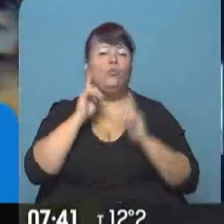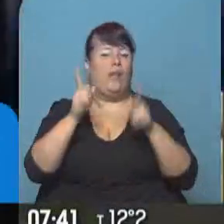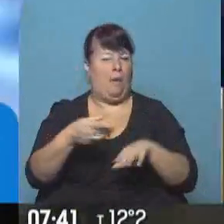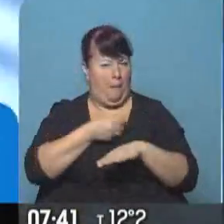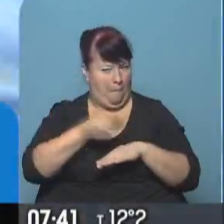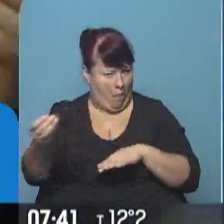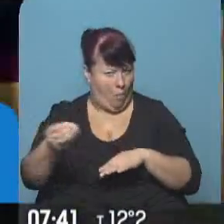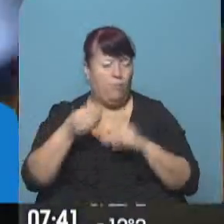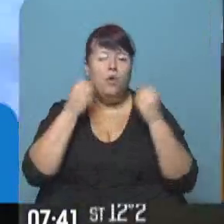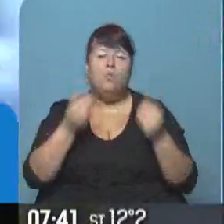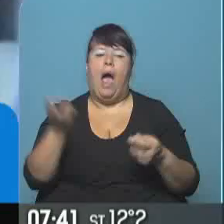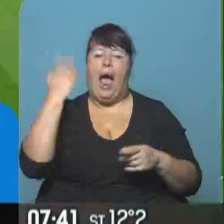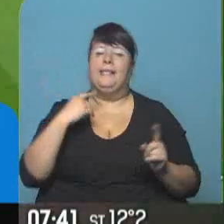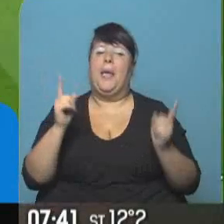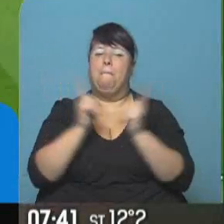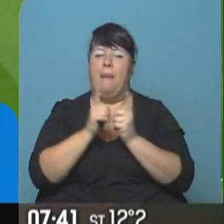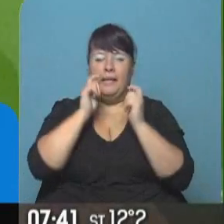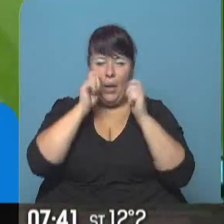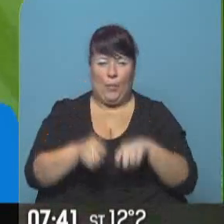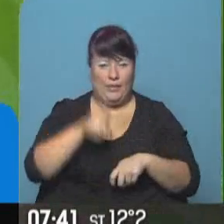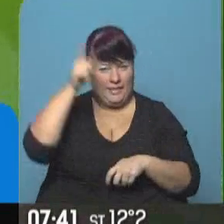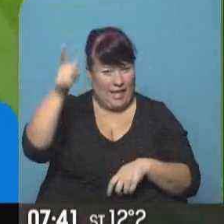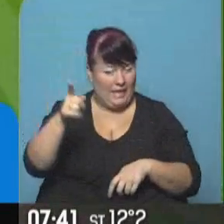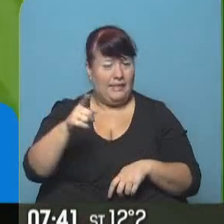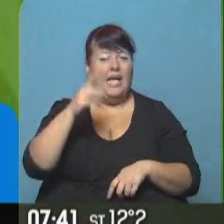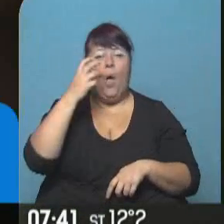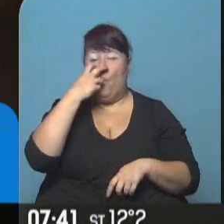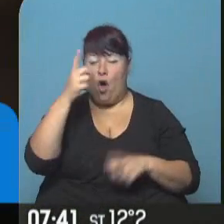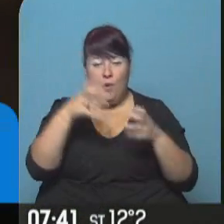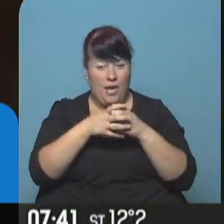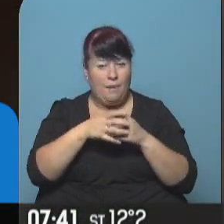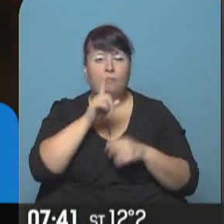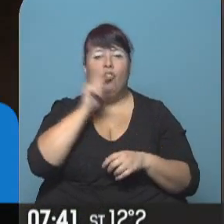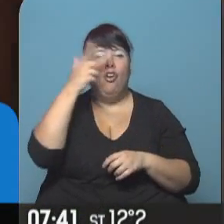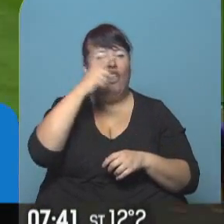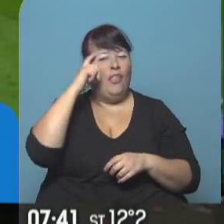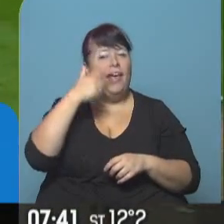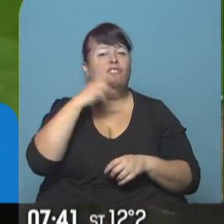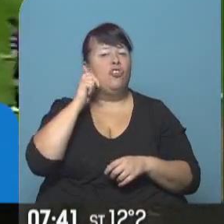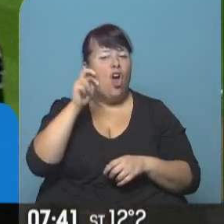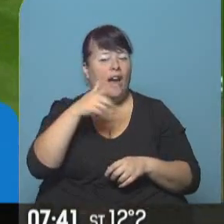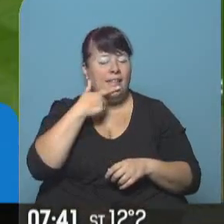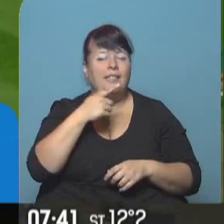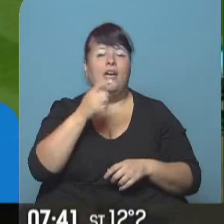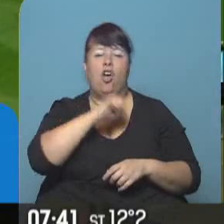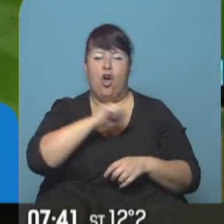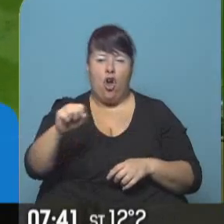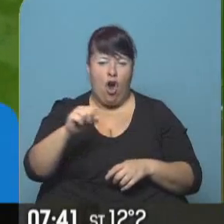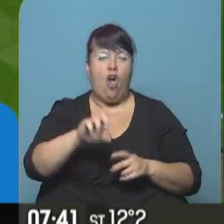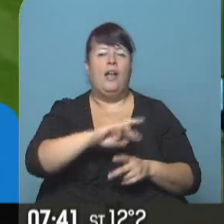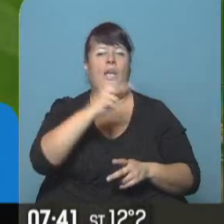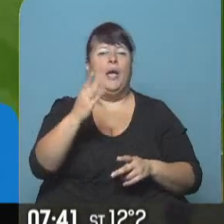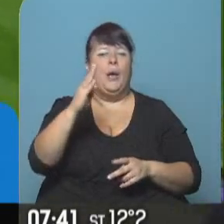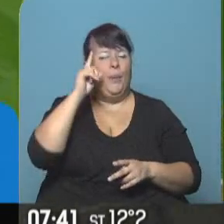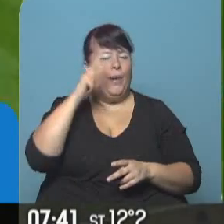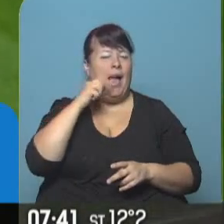también, porque había empatado en condición de visitante. De Strongest, el equipo de Bolivia, lo ganaba con aquel gol de Pasquini, lo empató Bejarano en